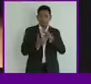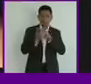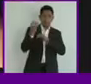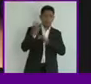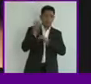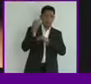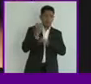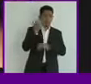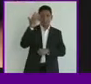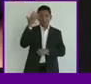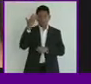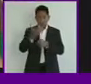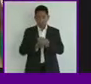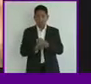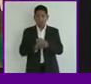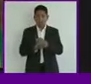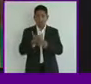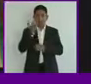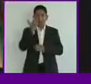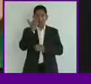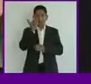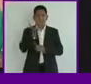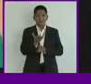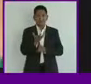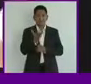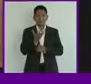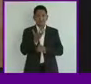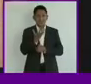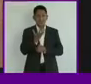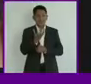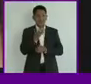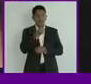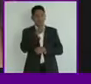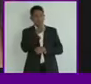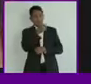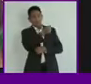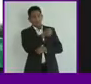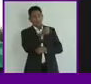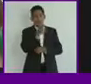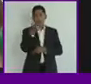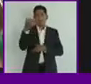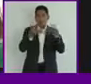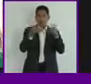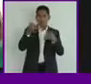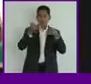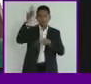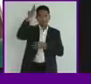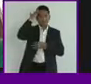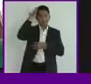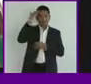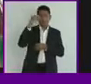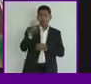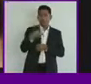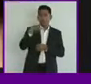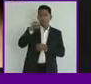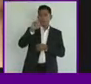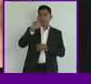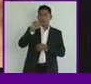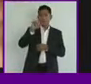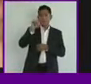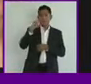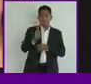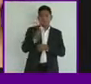del e-conversatorio, me permito ceder el uso de la voz a la magistrada Marta Leticia Mercado Ramírez, quien realizará la clausura